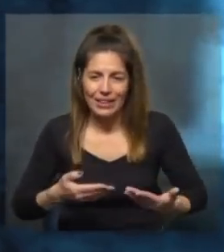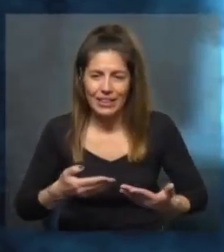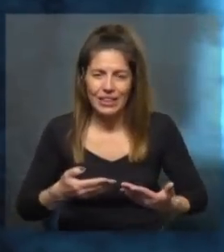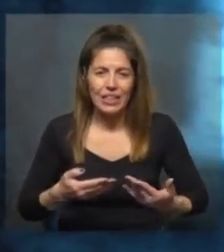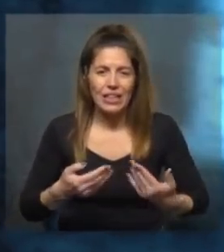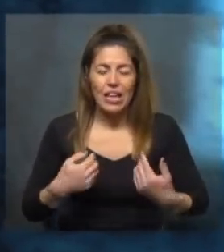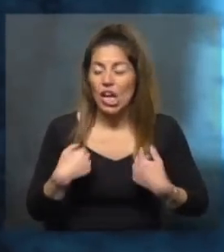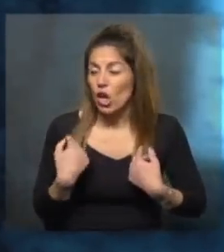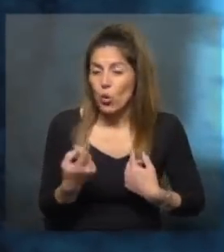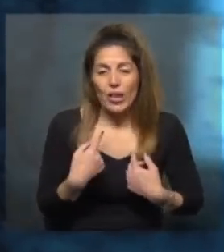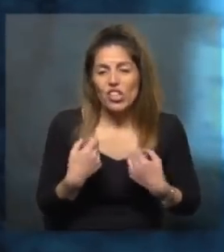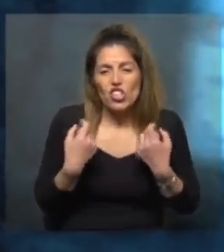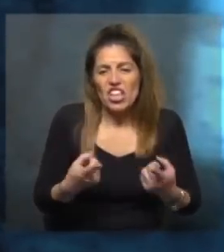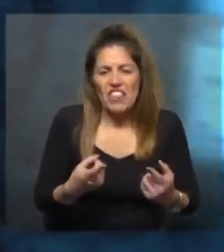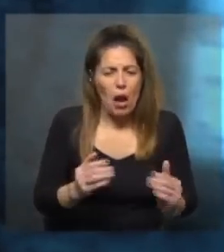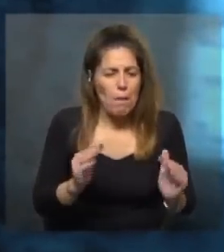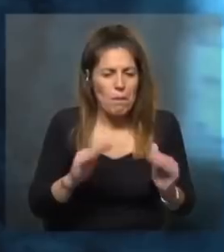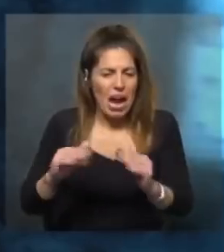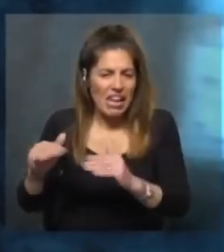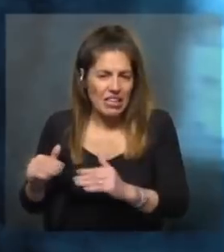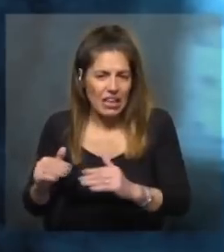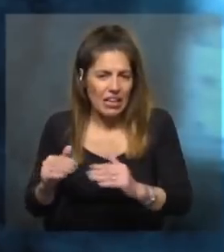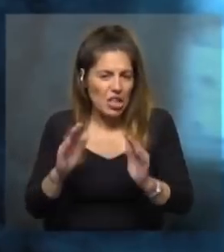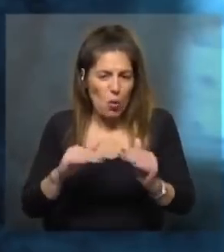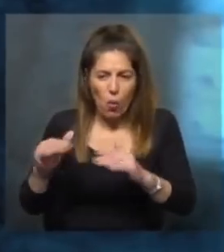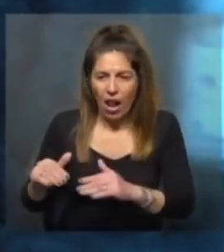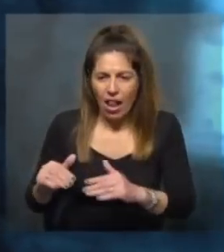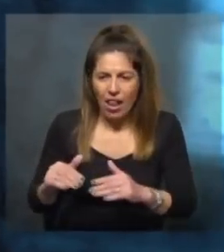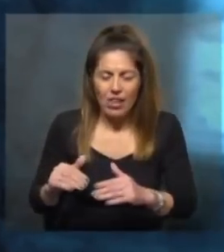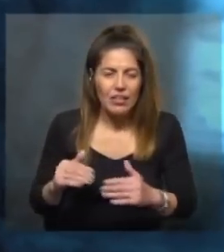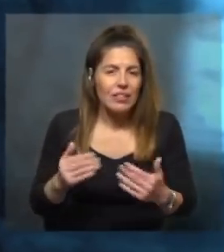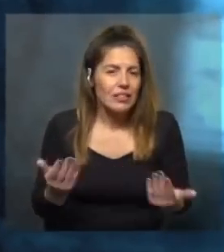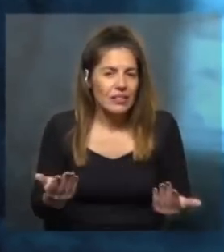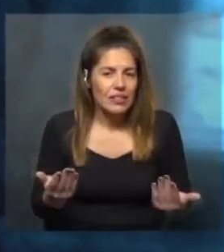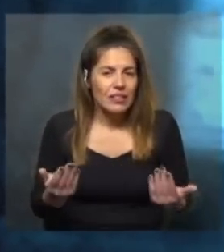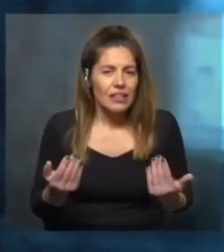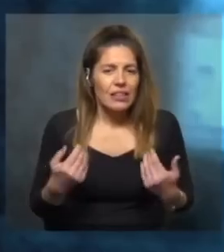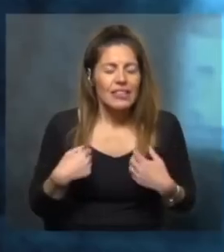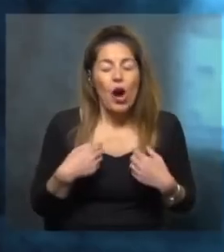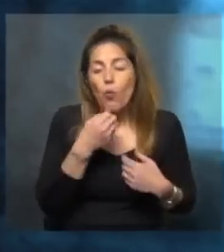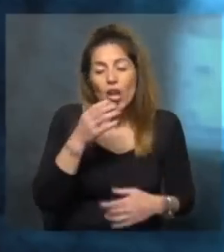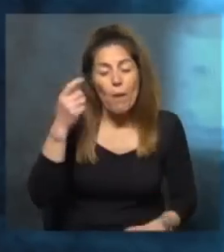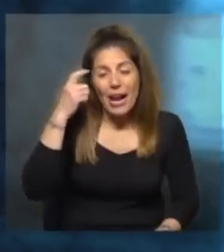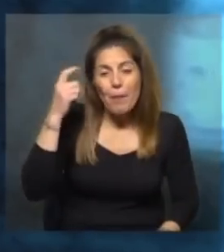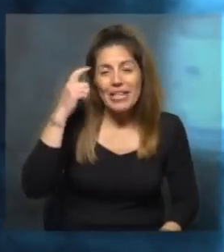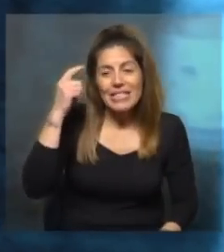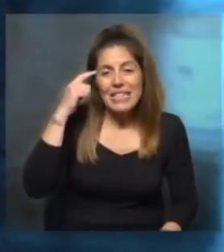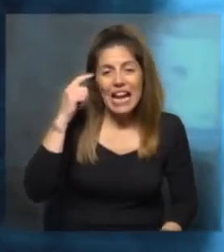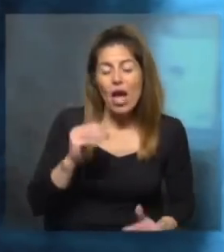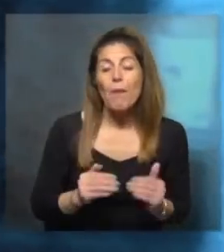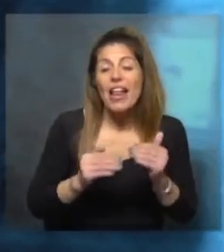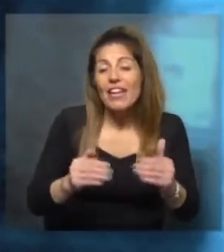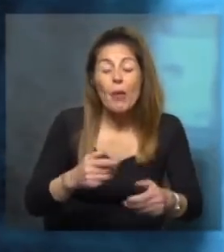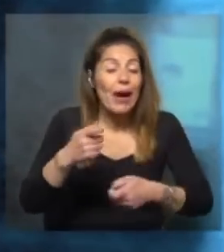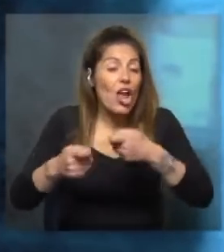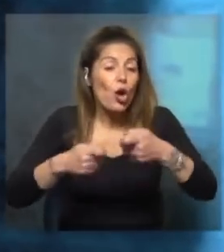se da de manera muy este pareja en ese sentido y qué sé yo son cosas que está bueno como para pensarlas como para tirarlas para adelante para